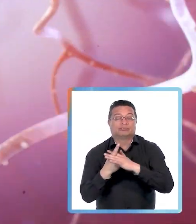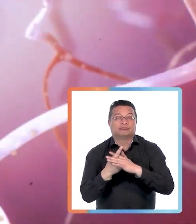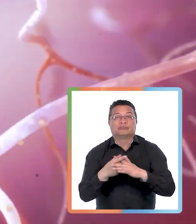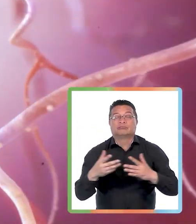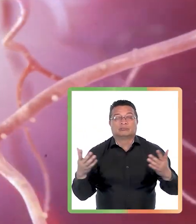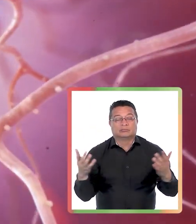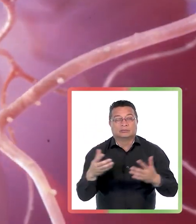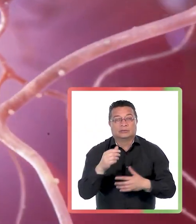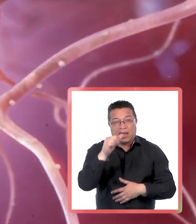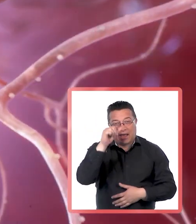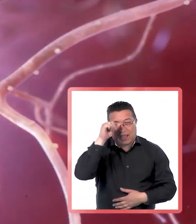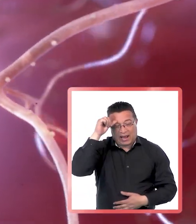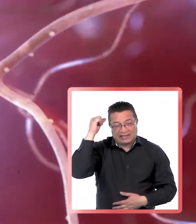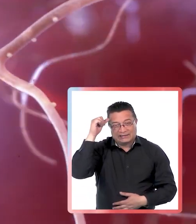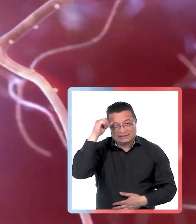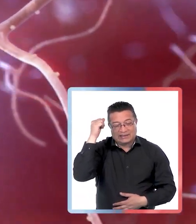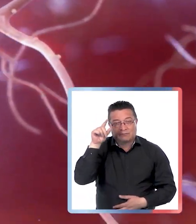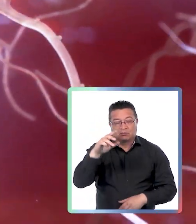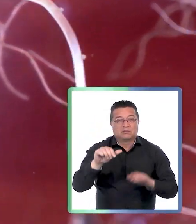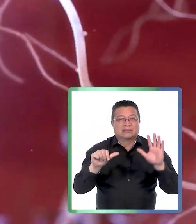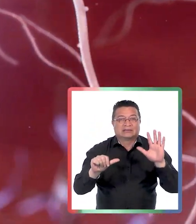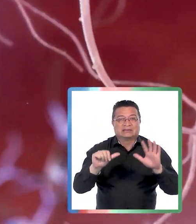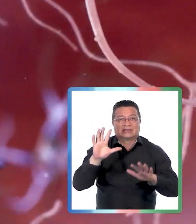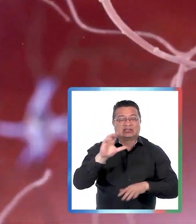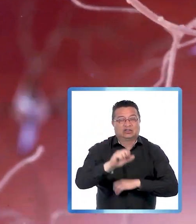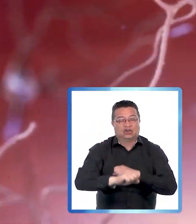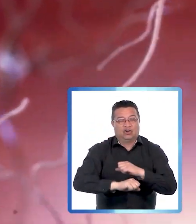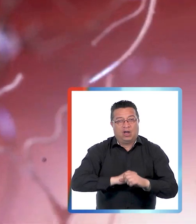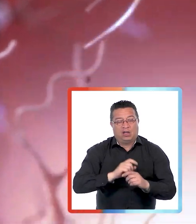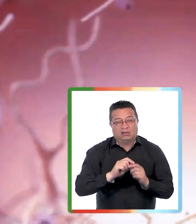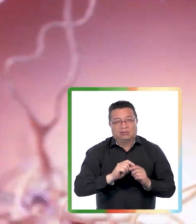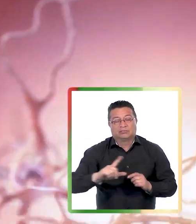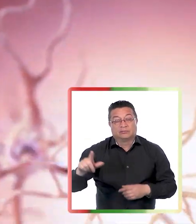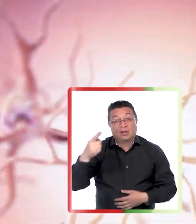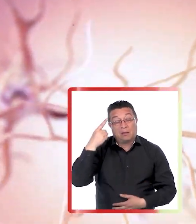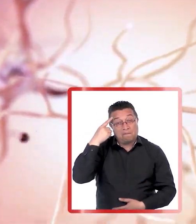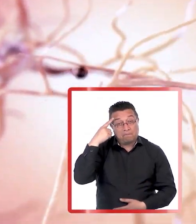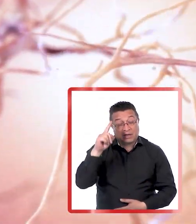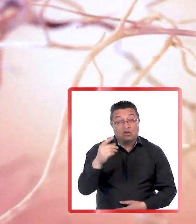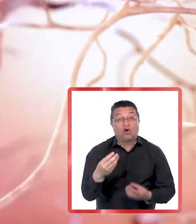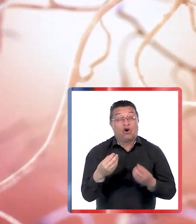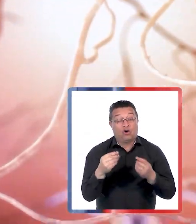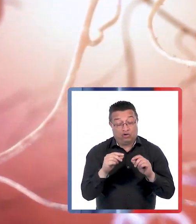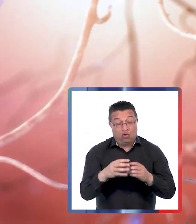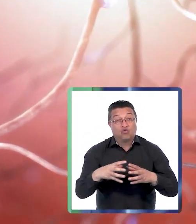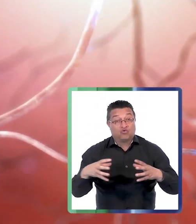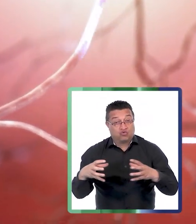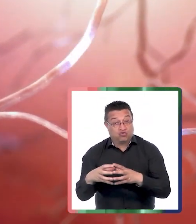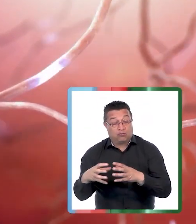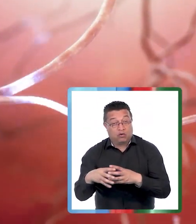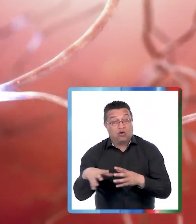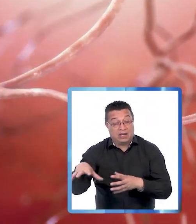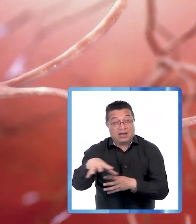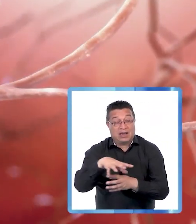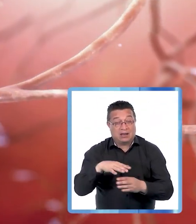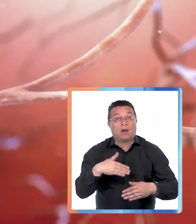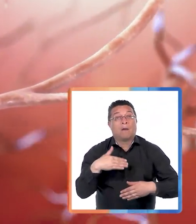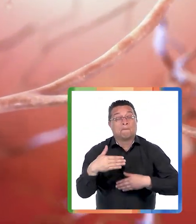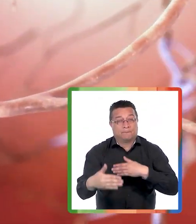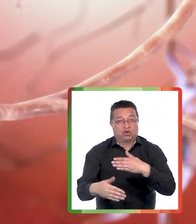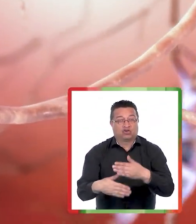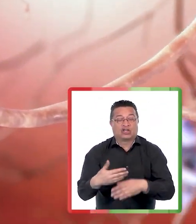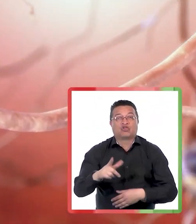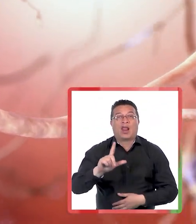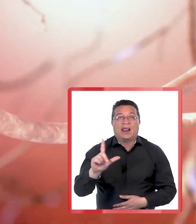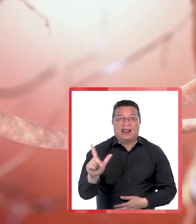aparición, más bien dicho, de Alzheimer empieza como a los 65 años, pero una buena parte de eso es